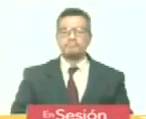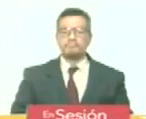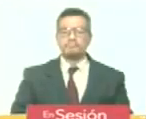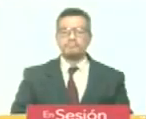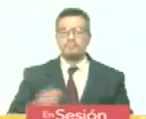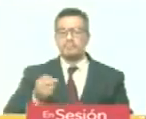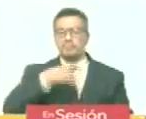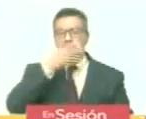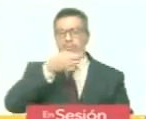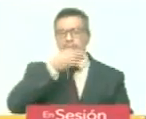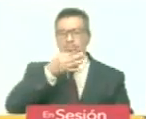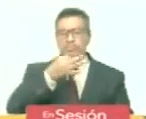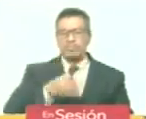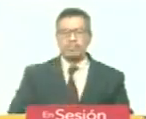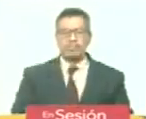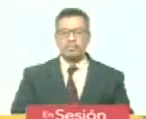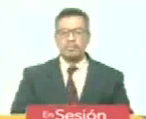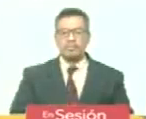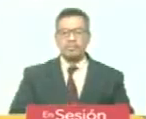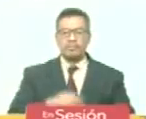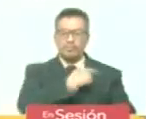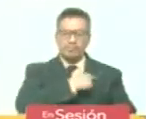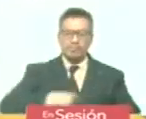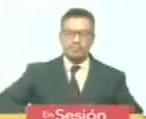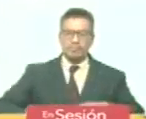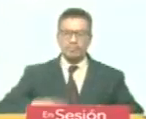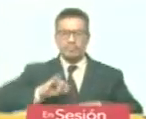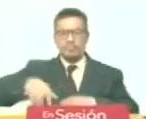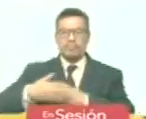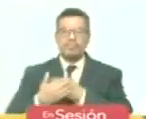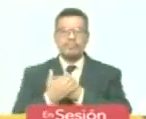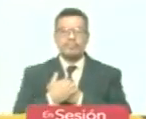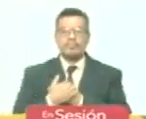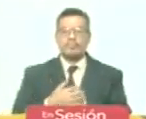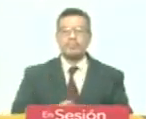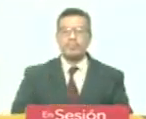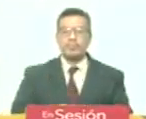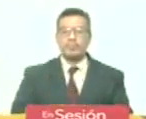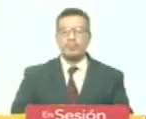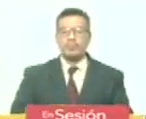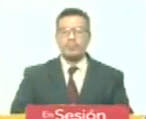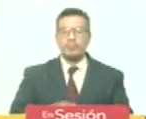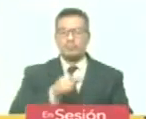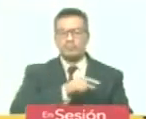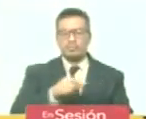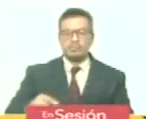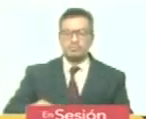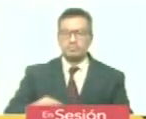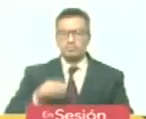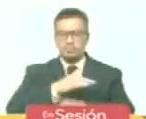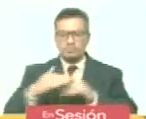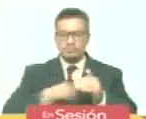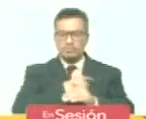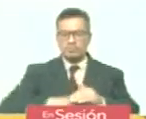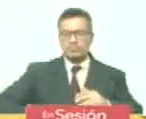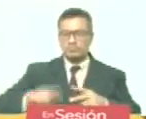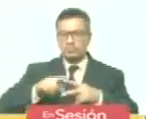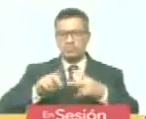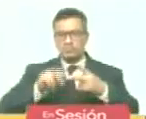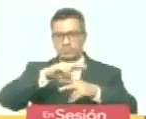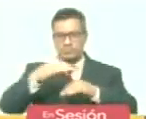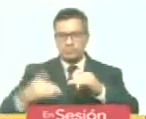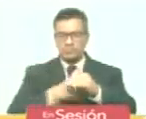Buenas tardes, ciudadano presidente Jorge Rodríguez, ciudadana vicepresidenta, segunda